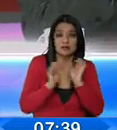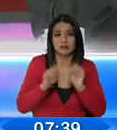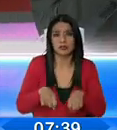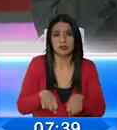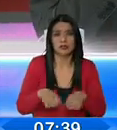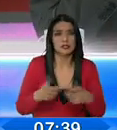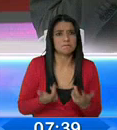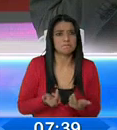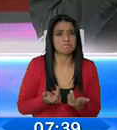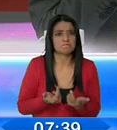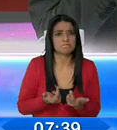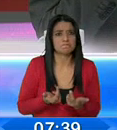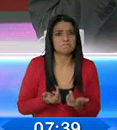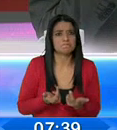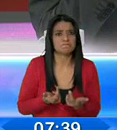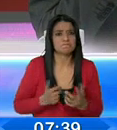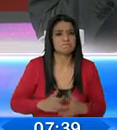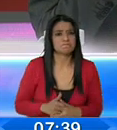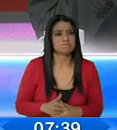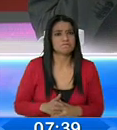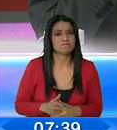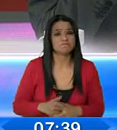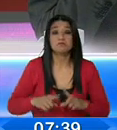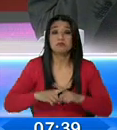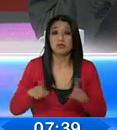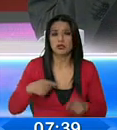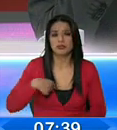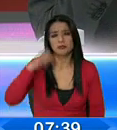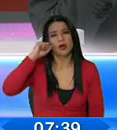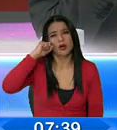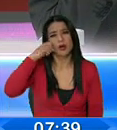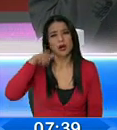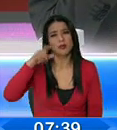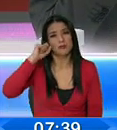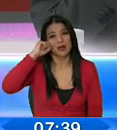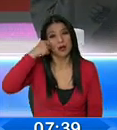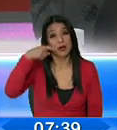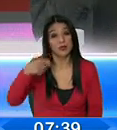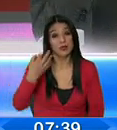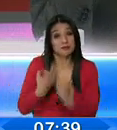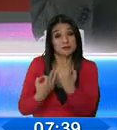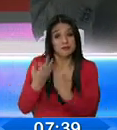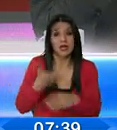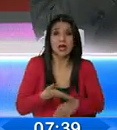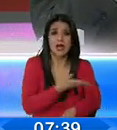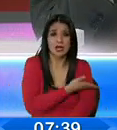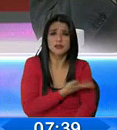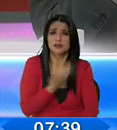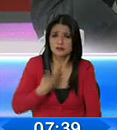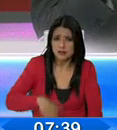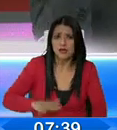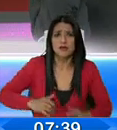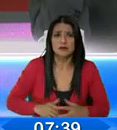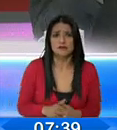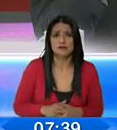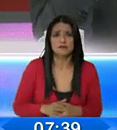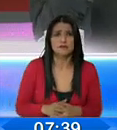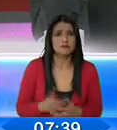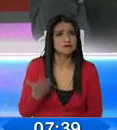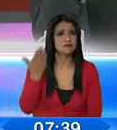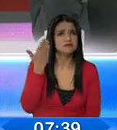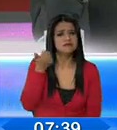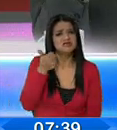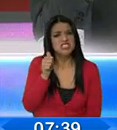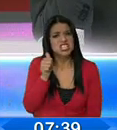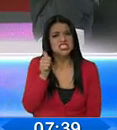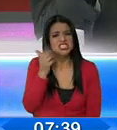elemento fundamental. Pero de lo que yo me acuerdo, señor Contralor, lo que usted nos indica, esto ya existía. Esto se hacía hace 10,